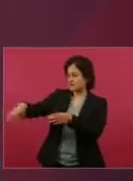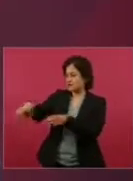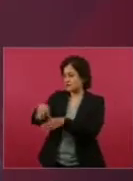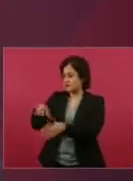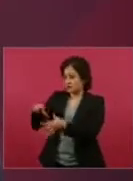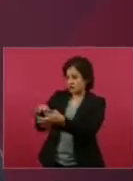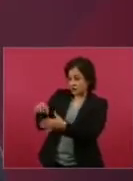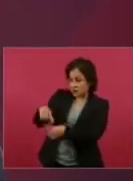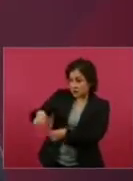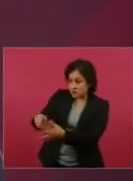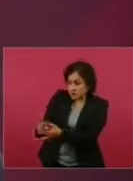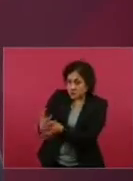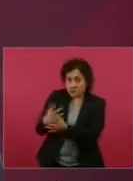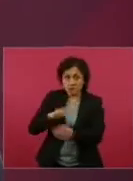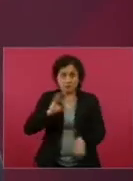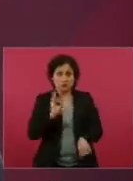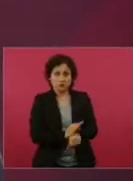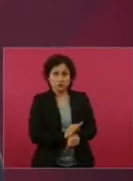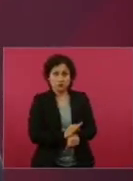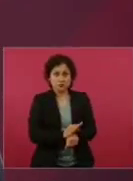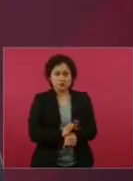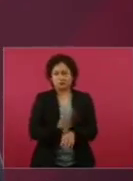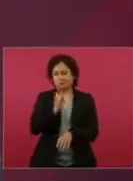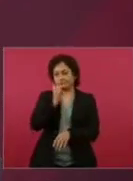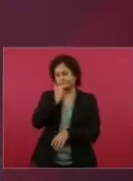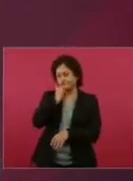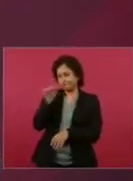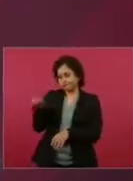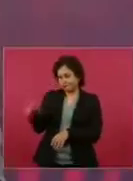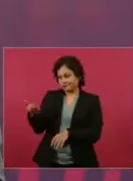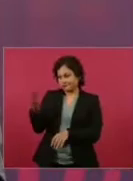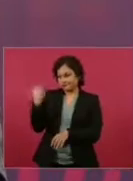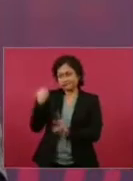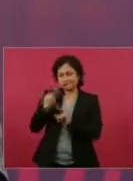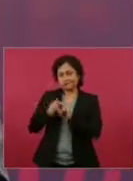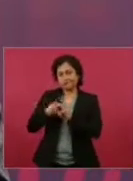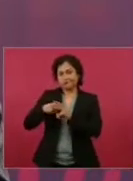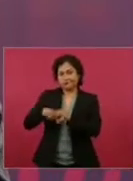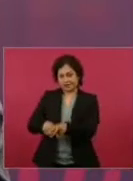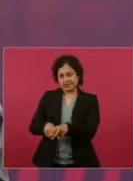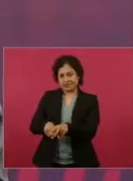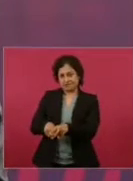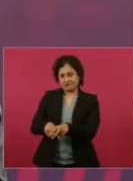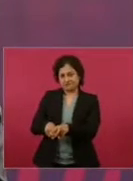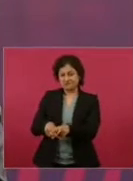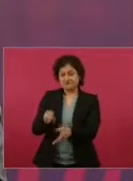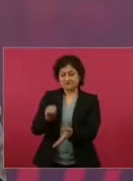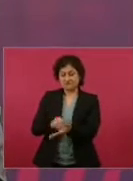desde que nacieron hasta la fecha, están muy vinculados